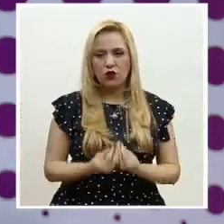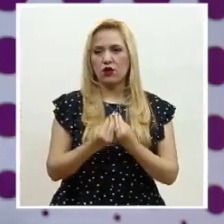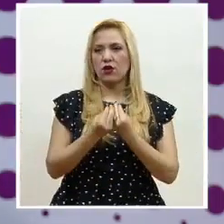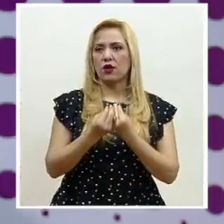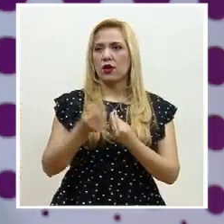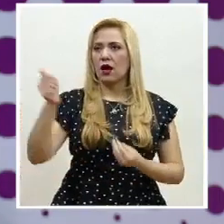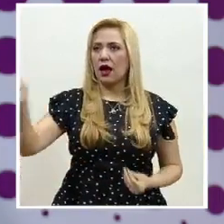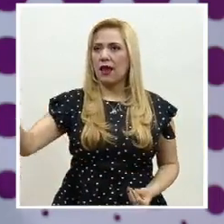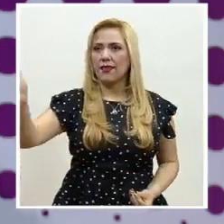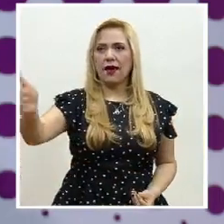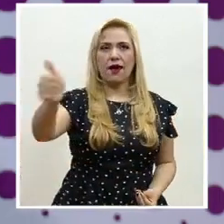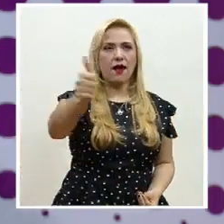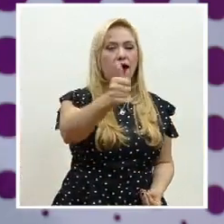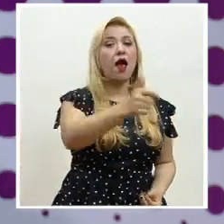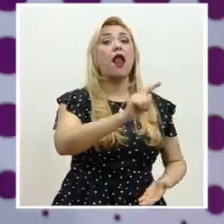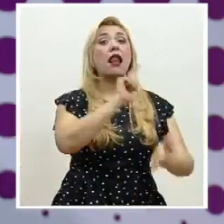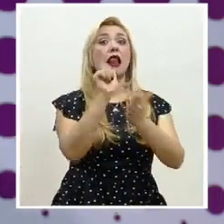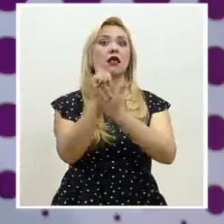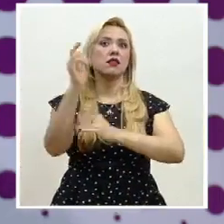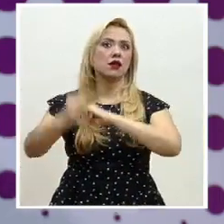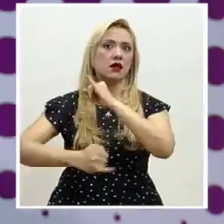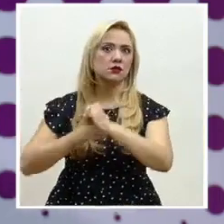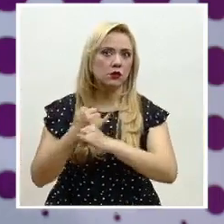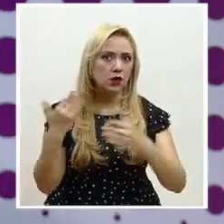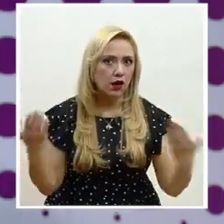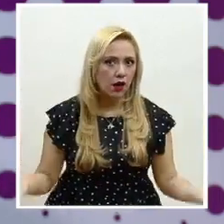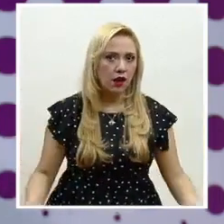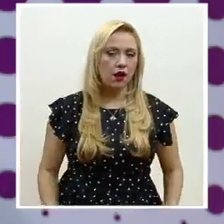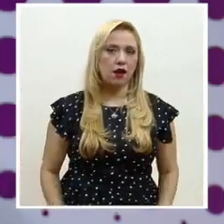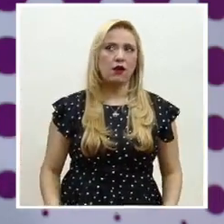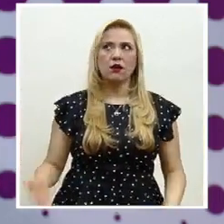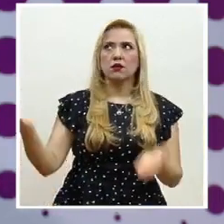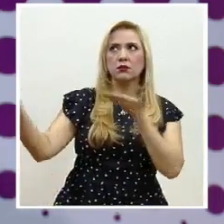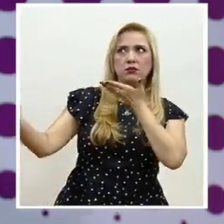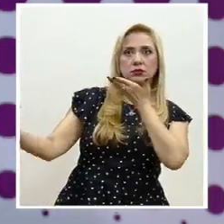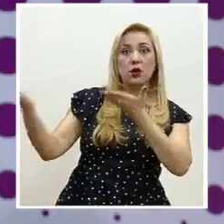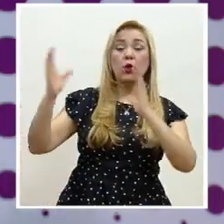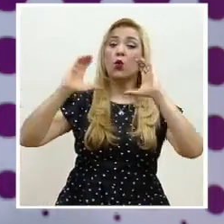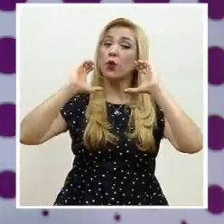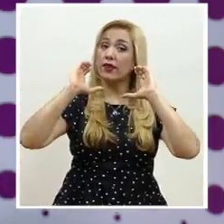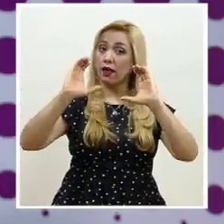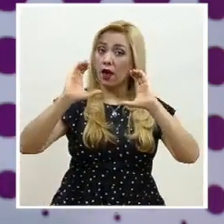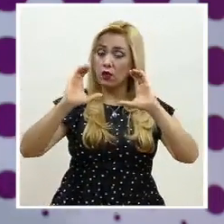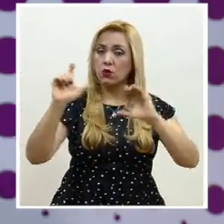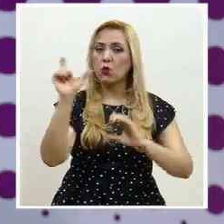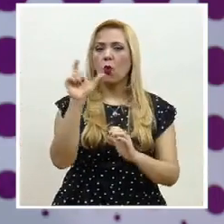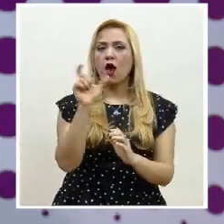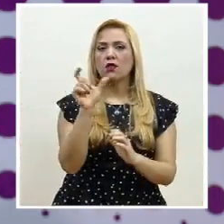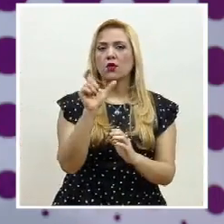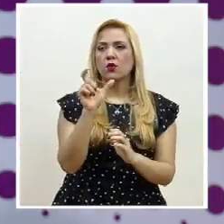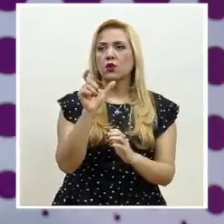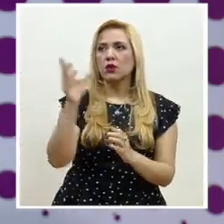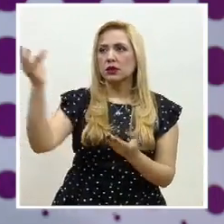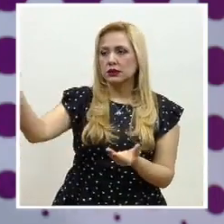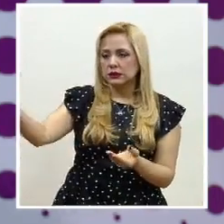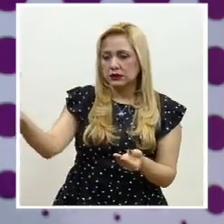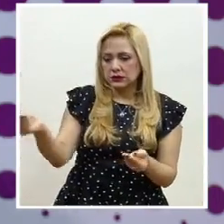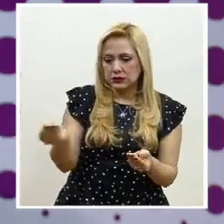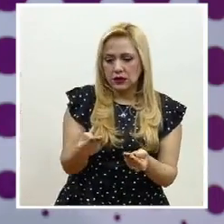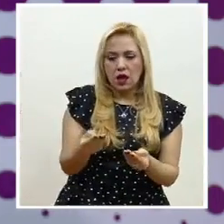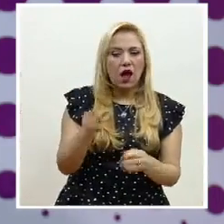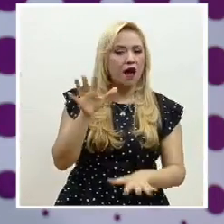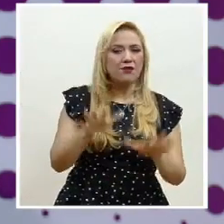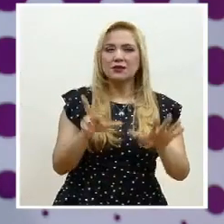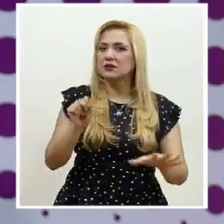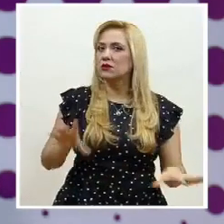de derecho internacional, del derecho comparado, que hay que ser muy cuidadosas y cuidadosos al momento de ocuparlo, ¿no? No siempre